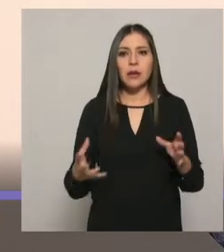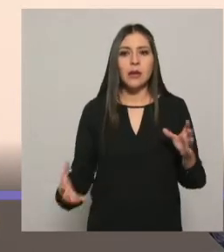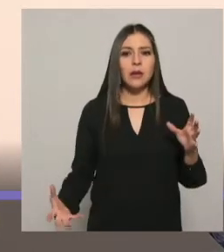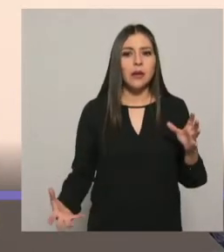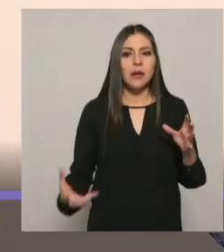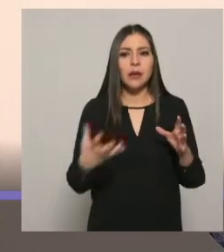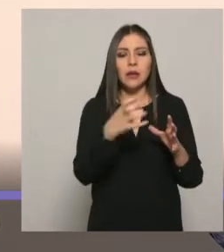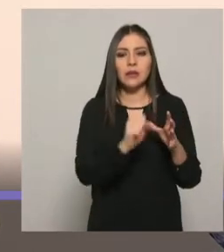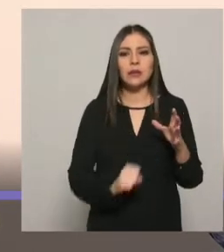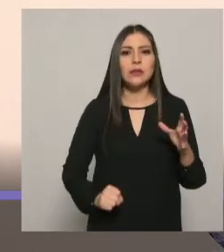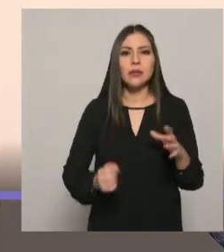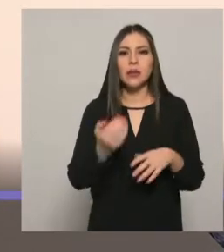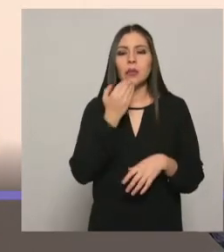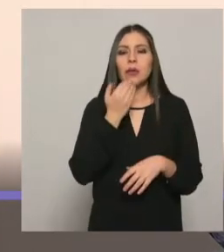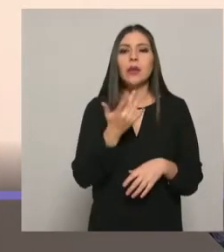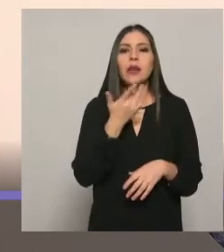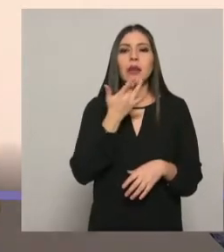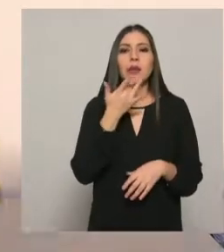lagartija verde.